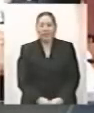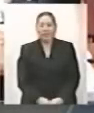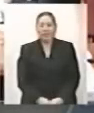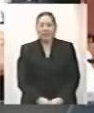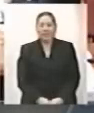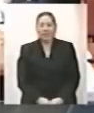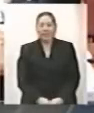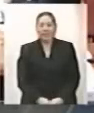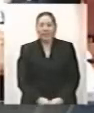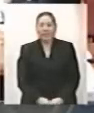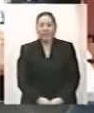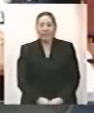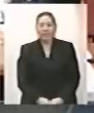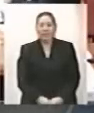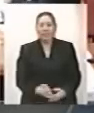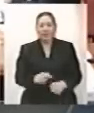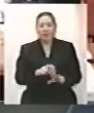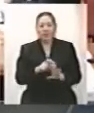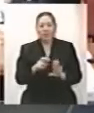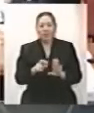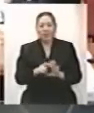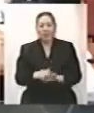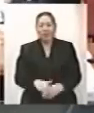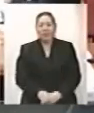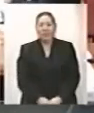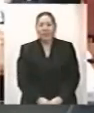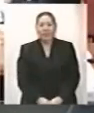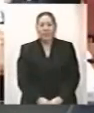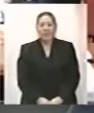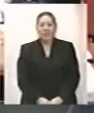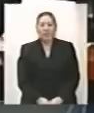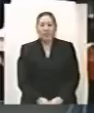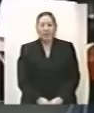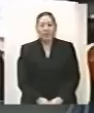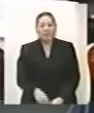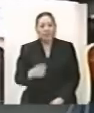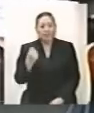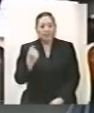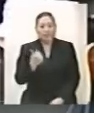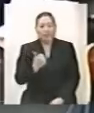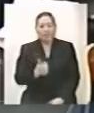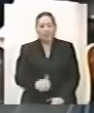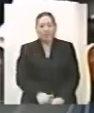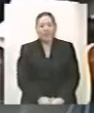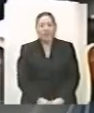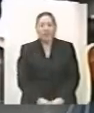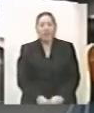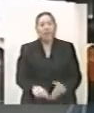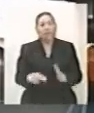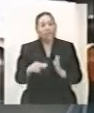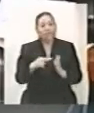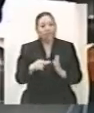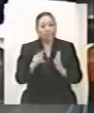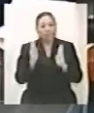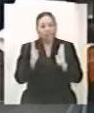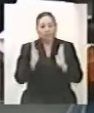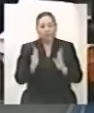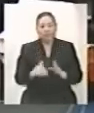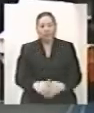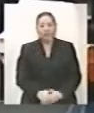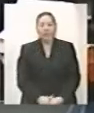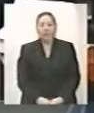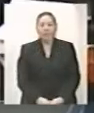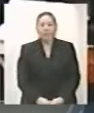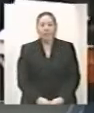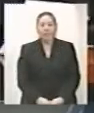Señora Presidenta, señores congresistas, este es un proyecto que hay que entenderlo bien, hay que leerlo con atención, porque